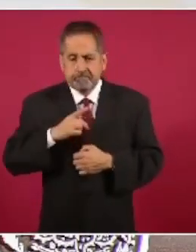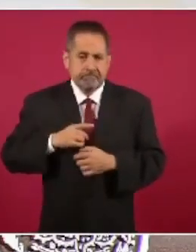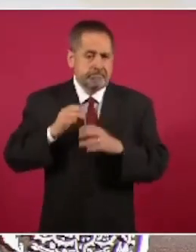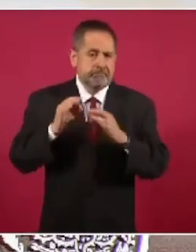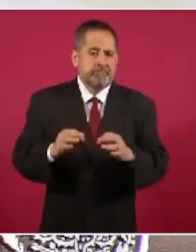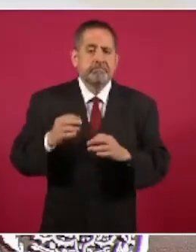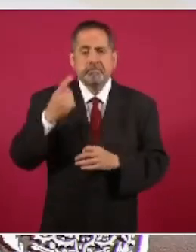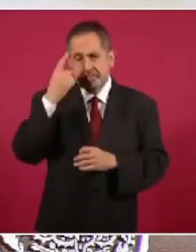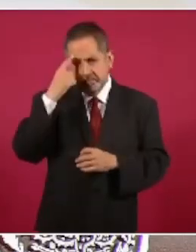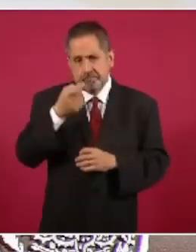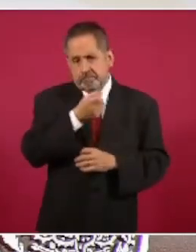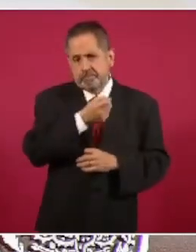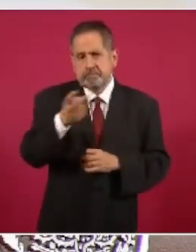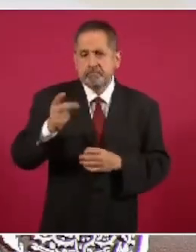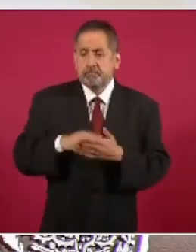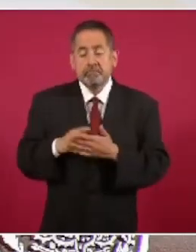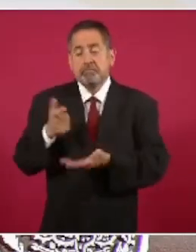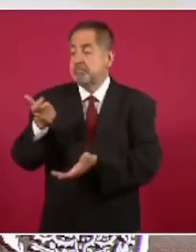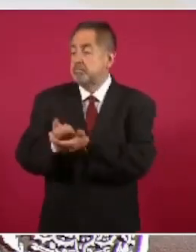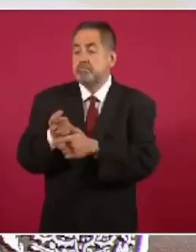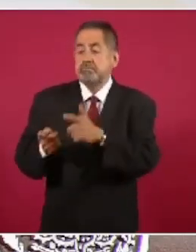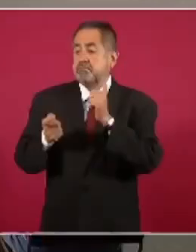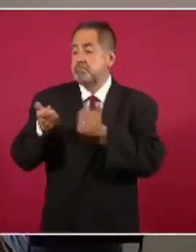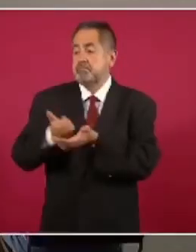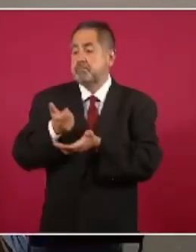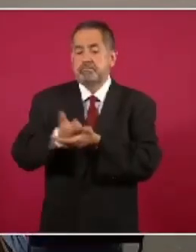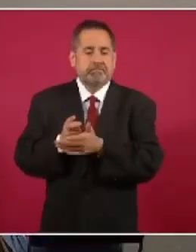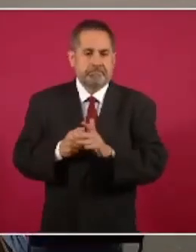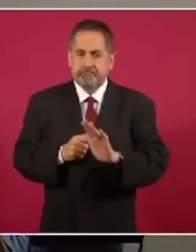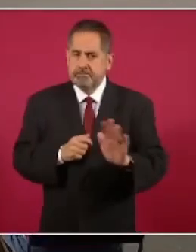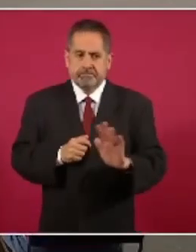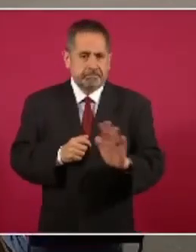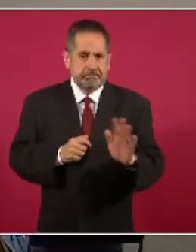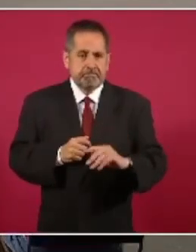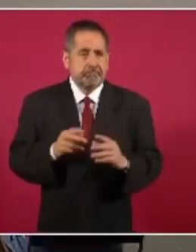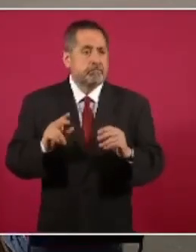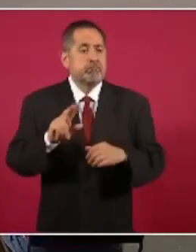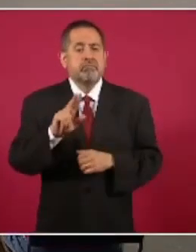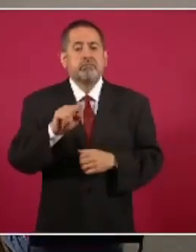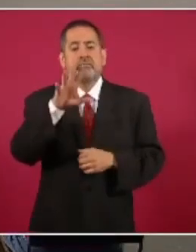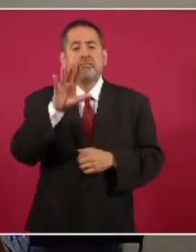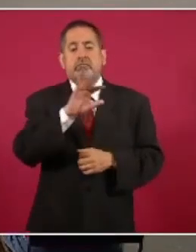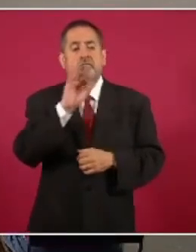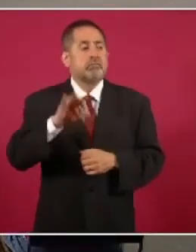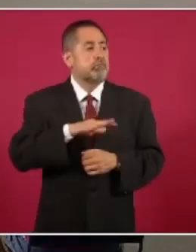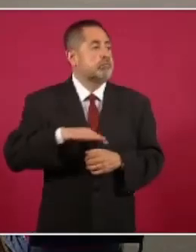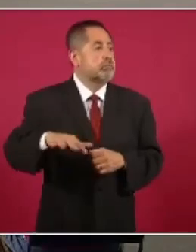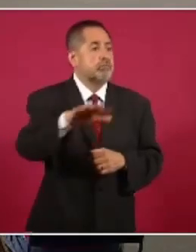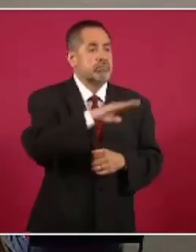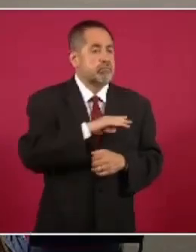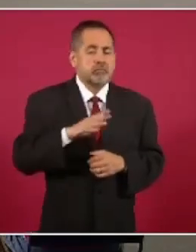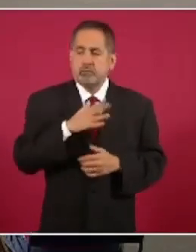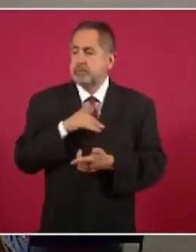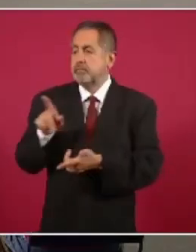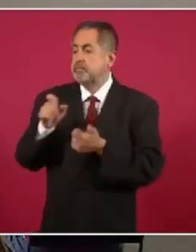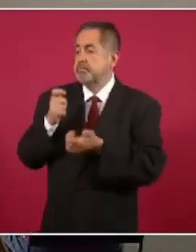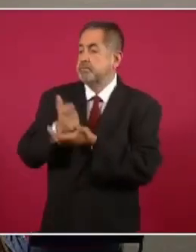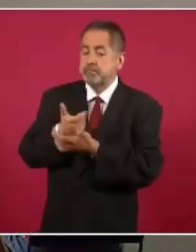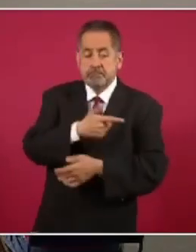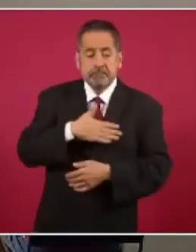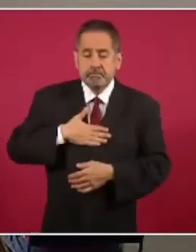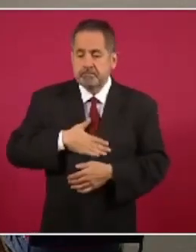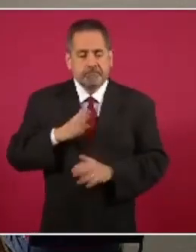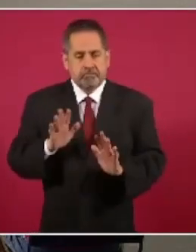para que no los cobren de preferencia, ya más del 85% no lo cobra, pero que los sigan manteniendo en buen